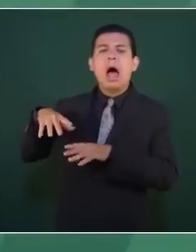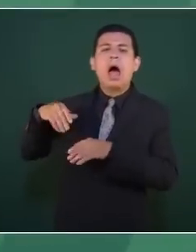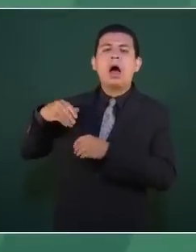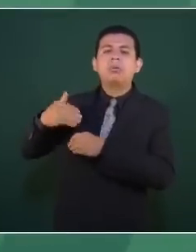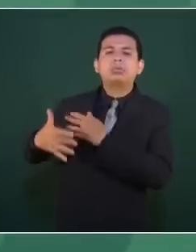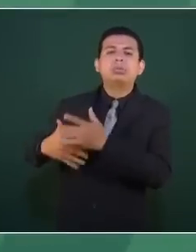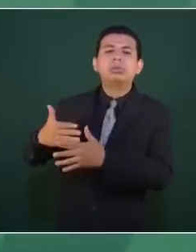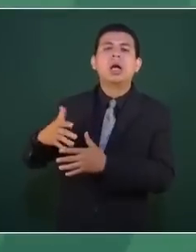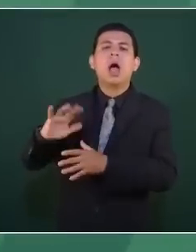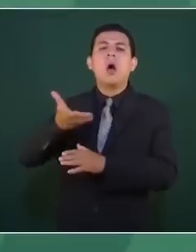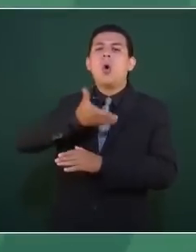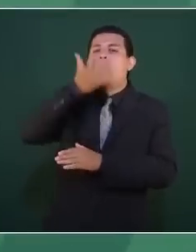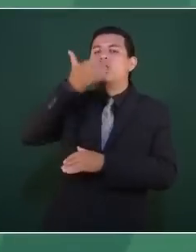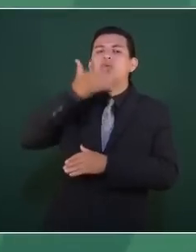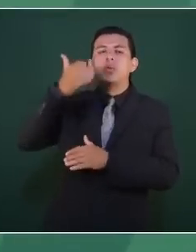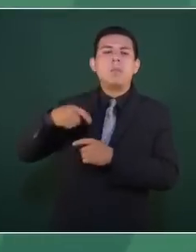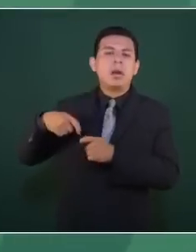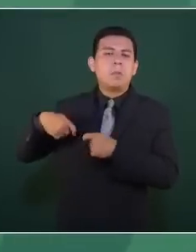esas